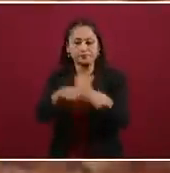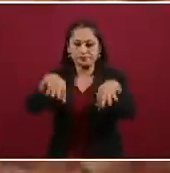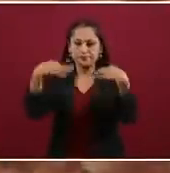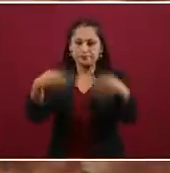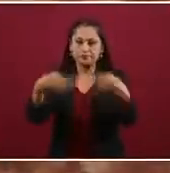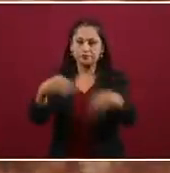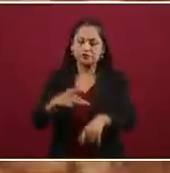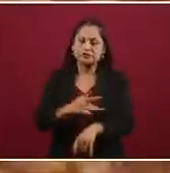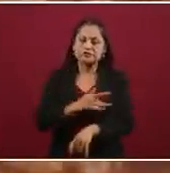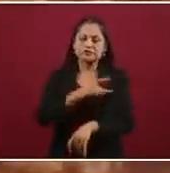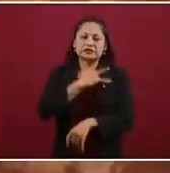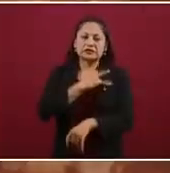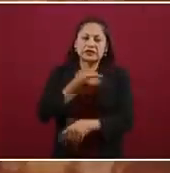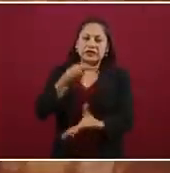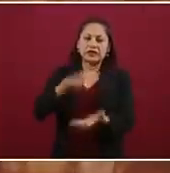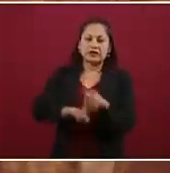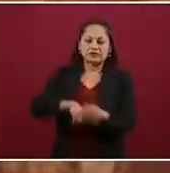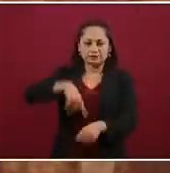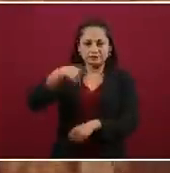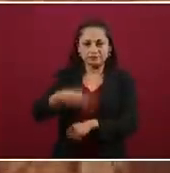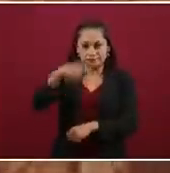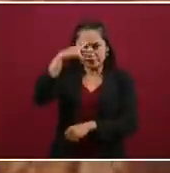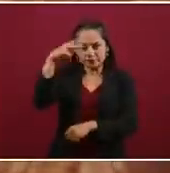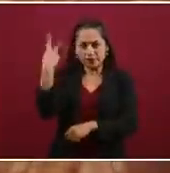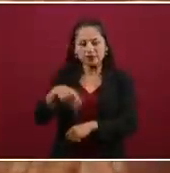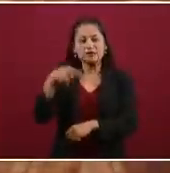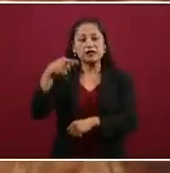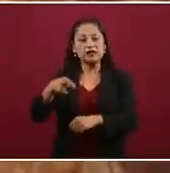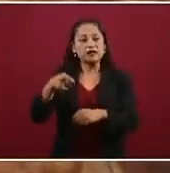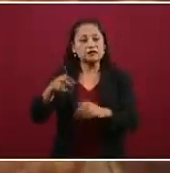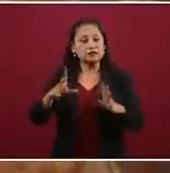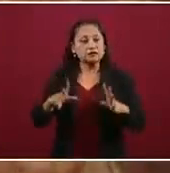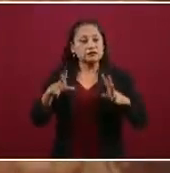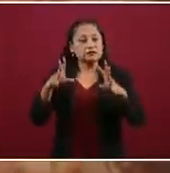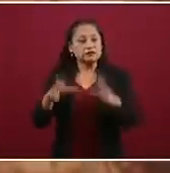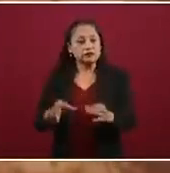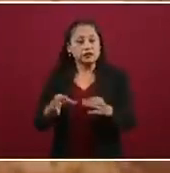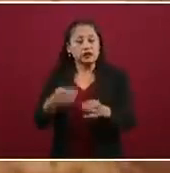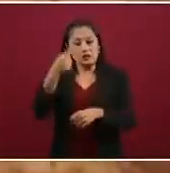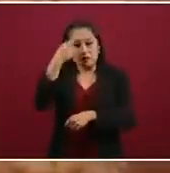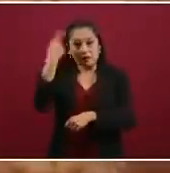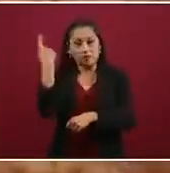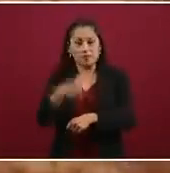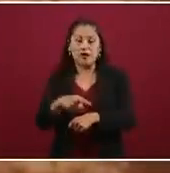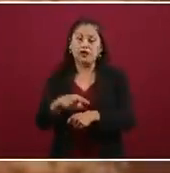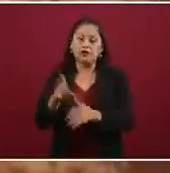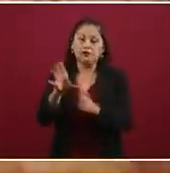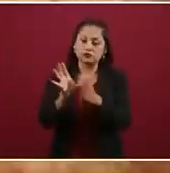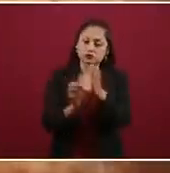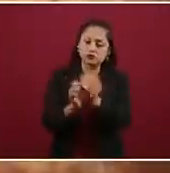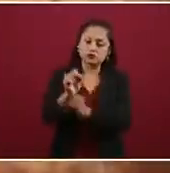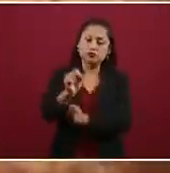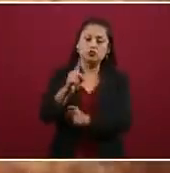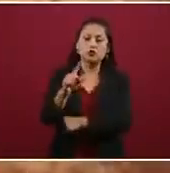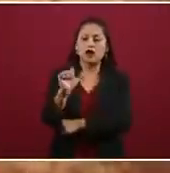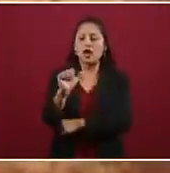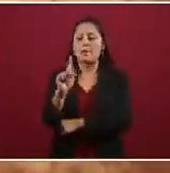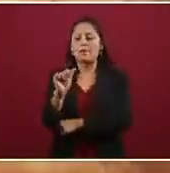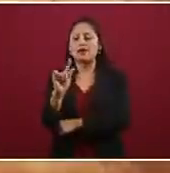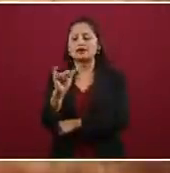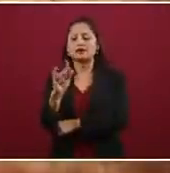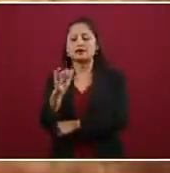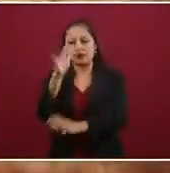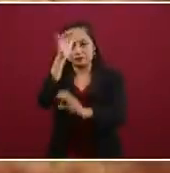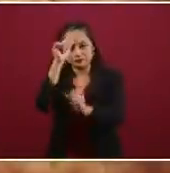Sentimientos de la Nación, que sentarían las bases para el primer intento constitucional mexicano, la Constitución de Apatzingán